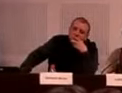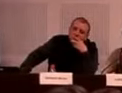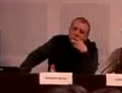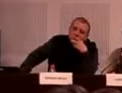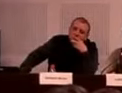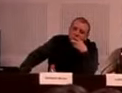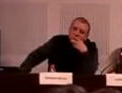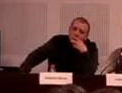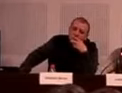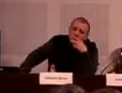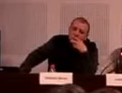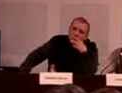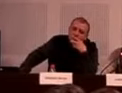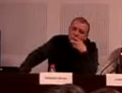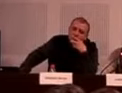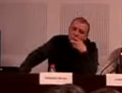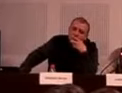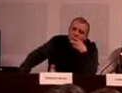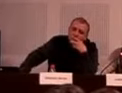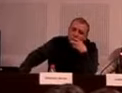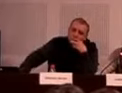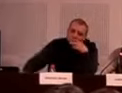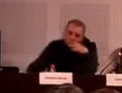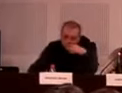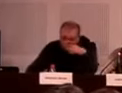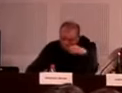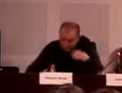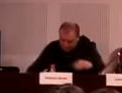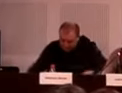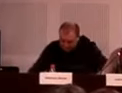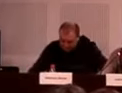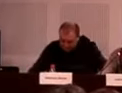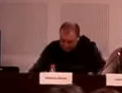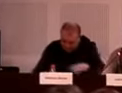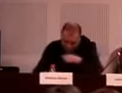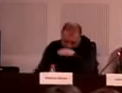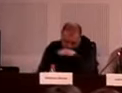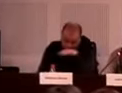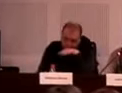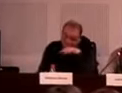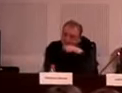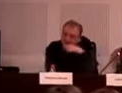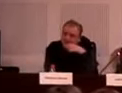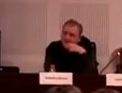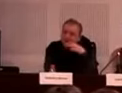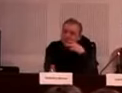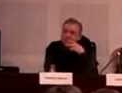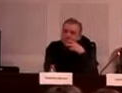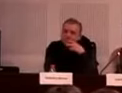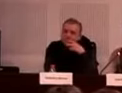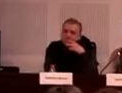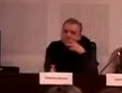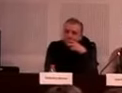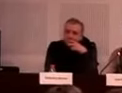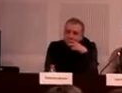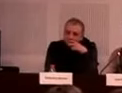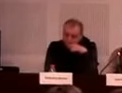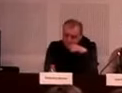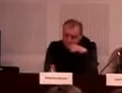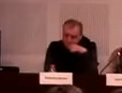es como que para qué nos vamos a preocupar de esto, ¿no? Y en mi